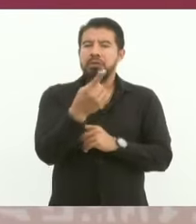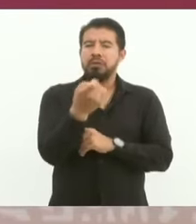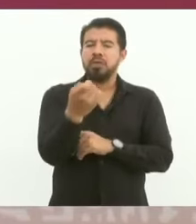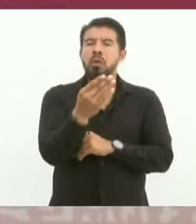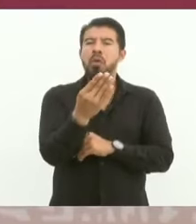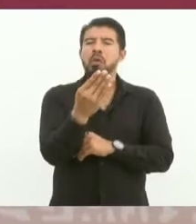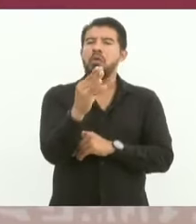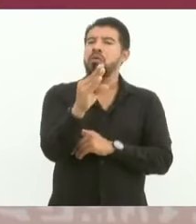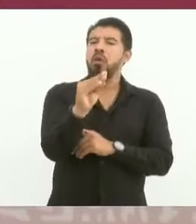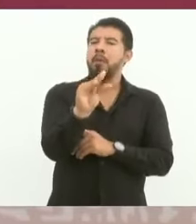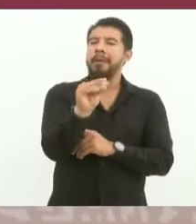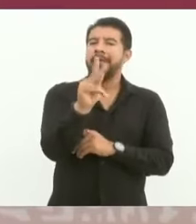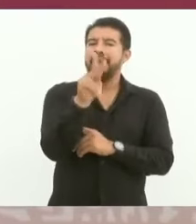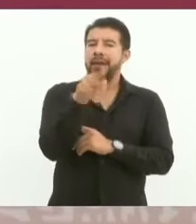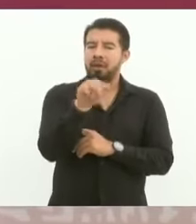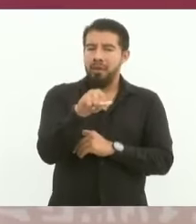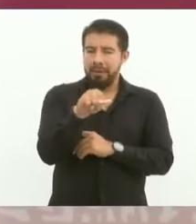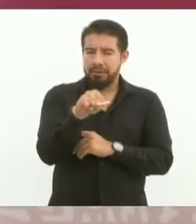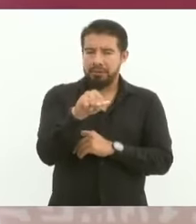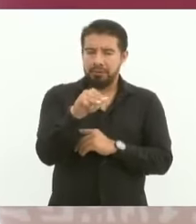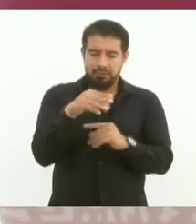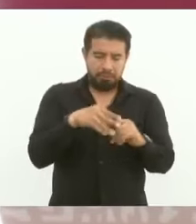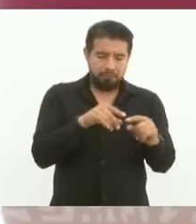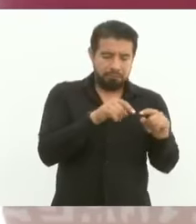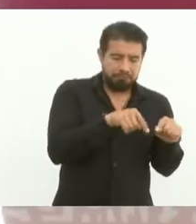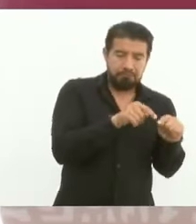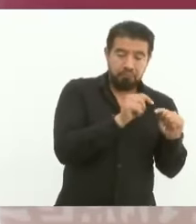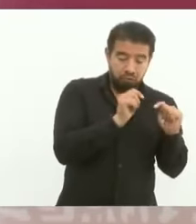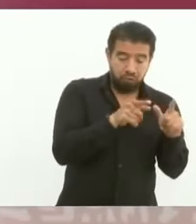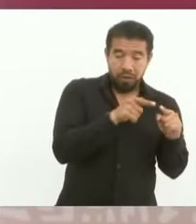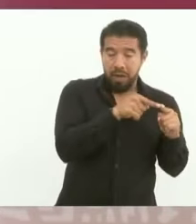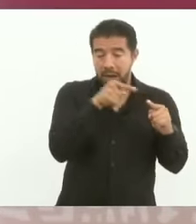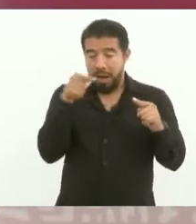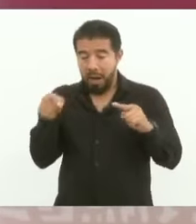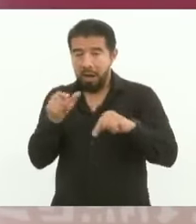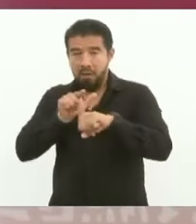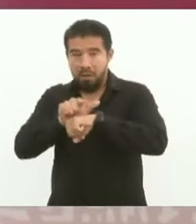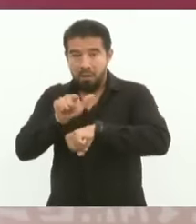190 kilómetros de Tuxtla a la frontera